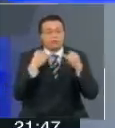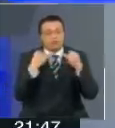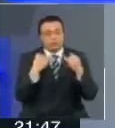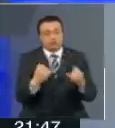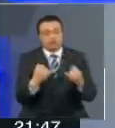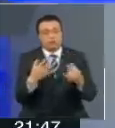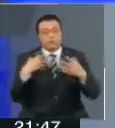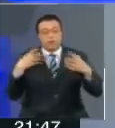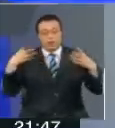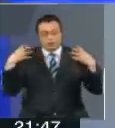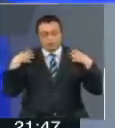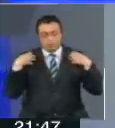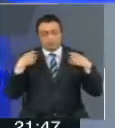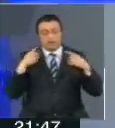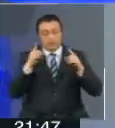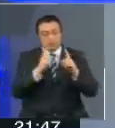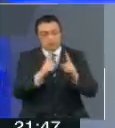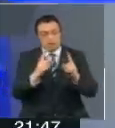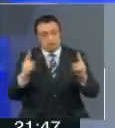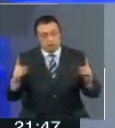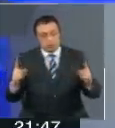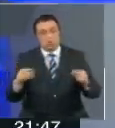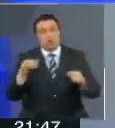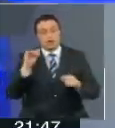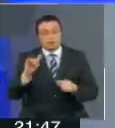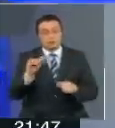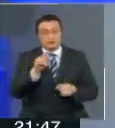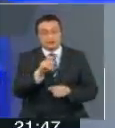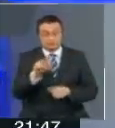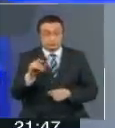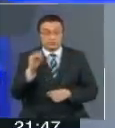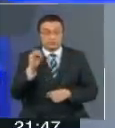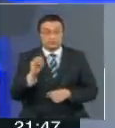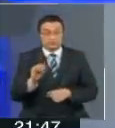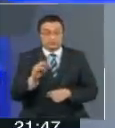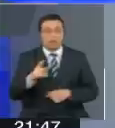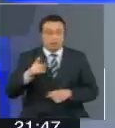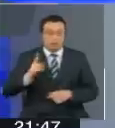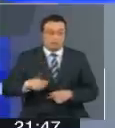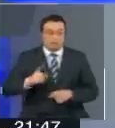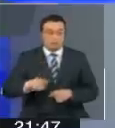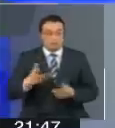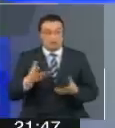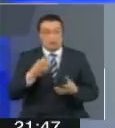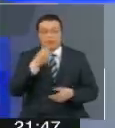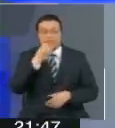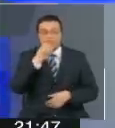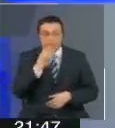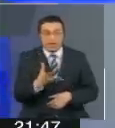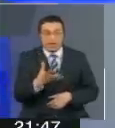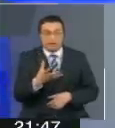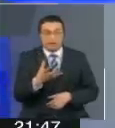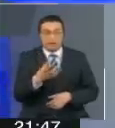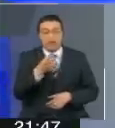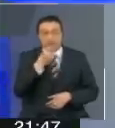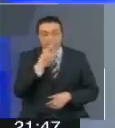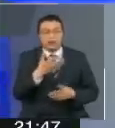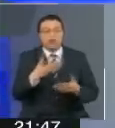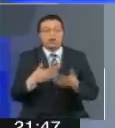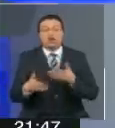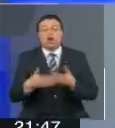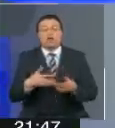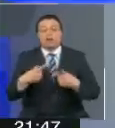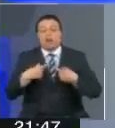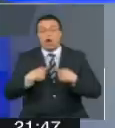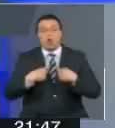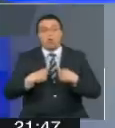se responsabilicen y aquello sí que es una exigencia, digan dónde están los